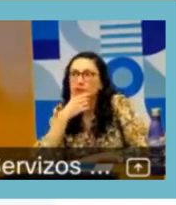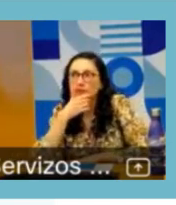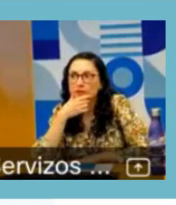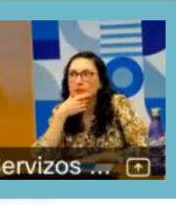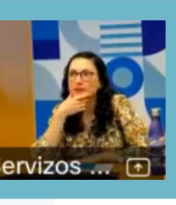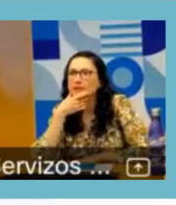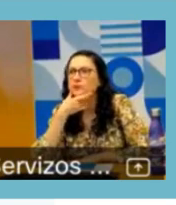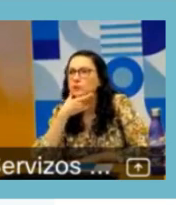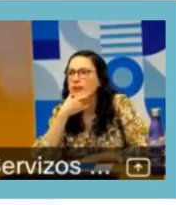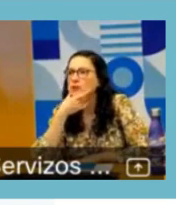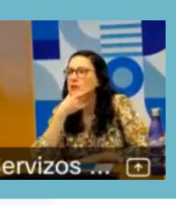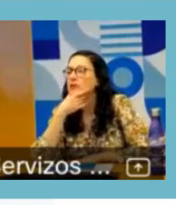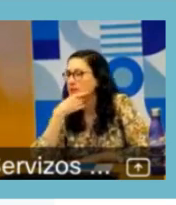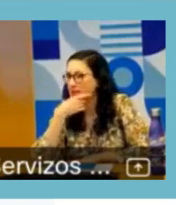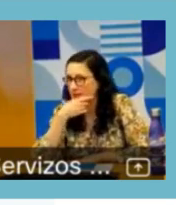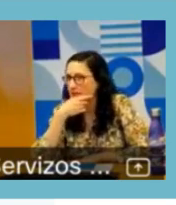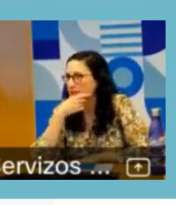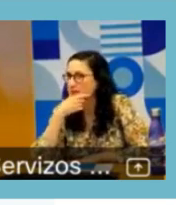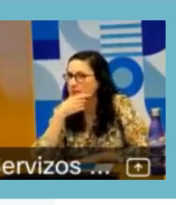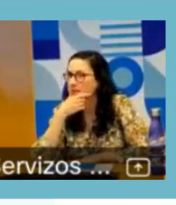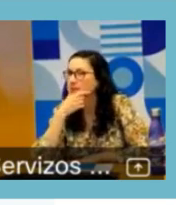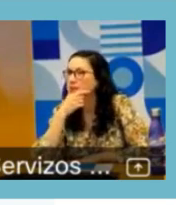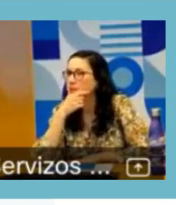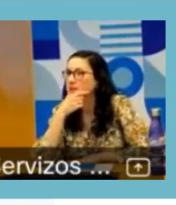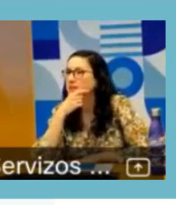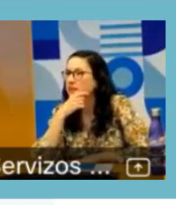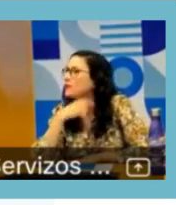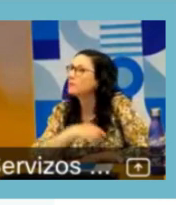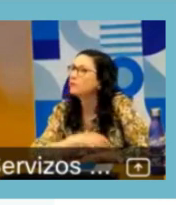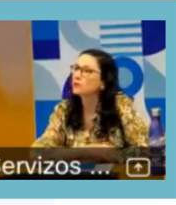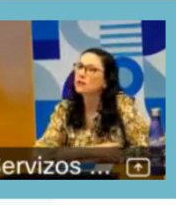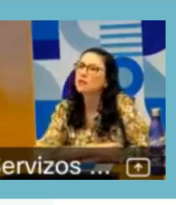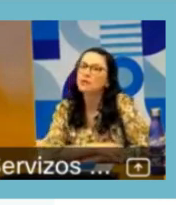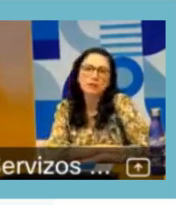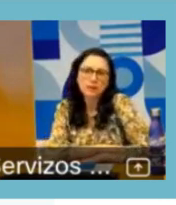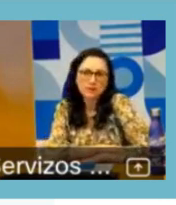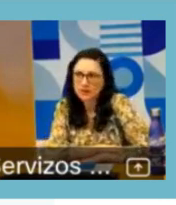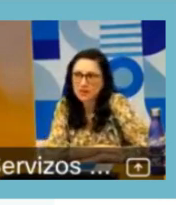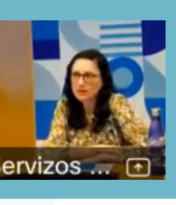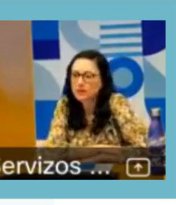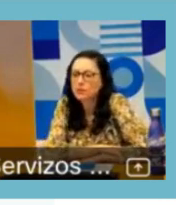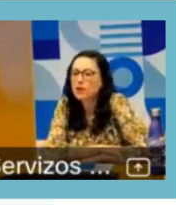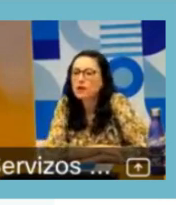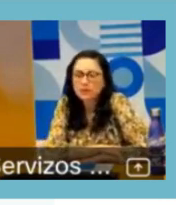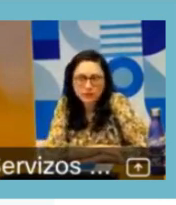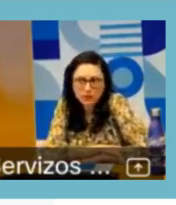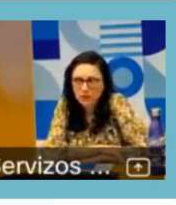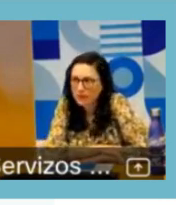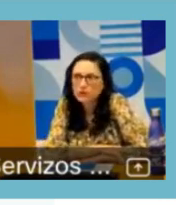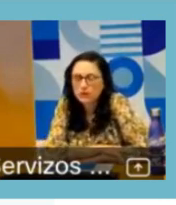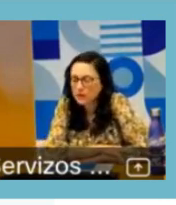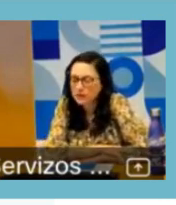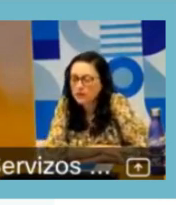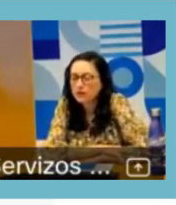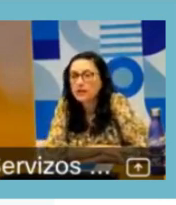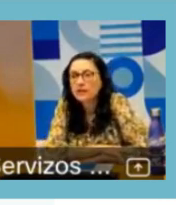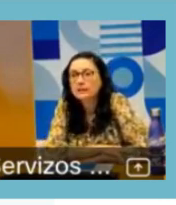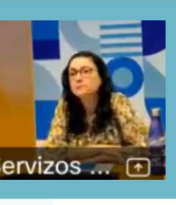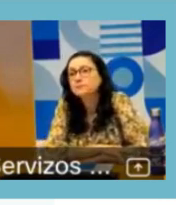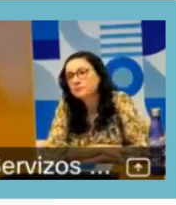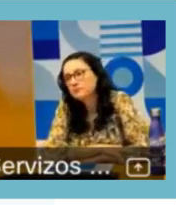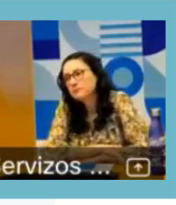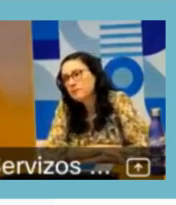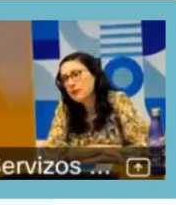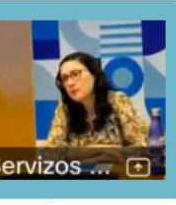Una persona enferma de hepatitis, un caso, debe extremar medidas de higiene personal, o sea, lavarse las manos después de ir al baño y antes de